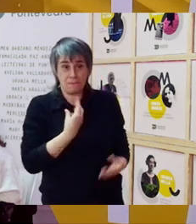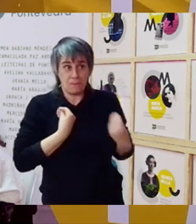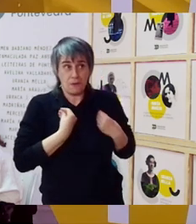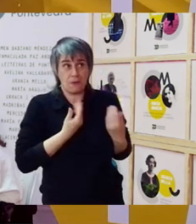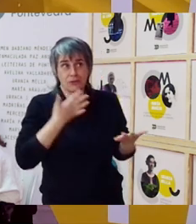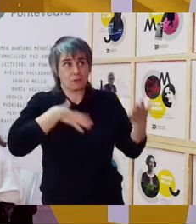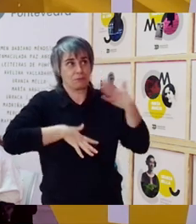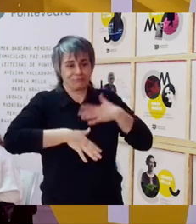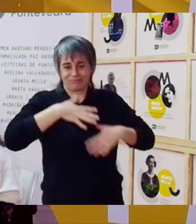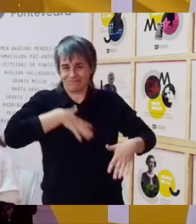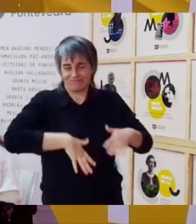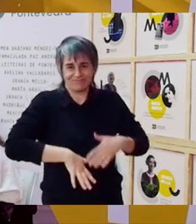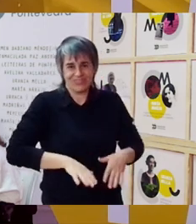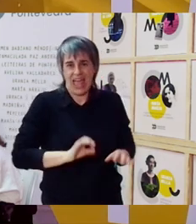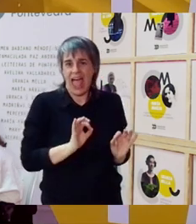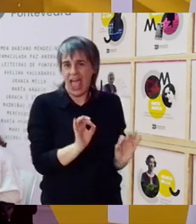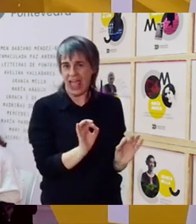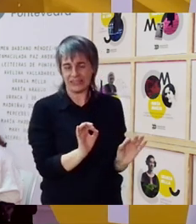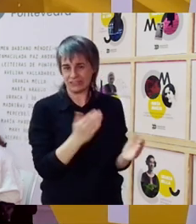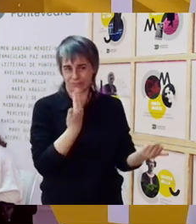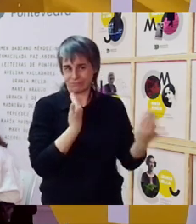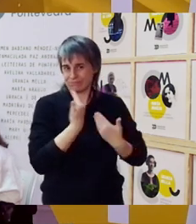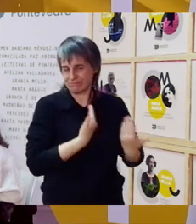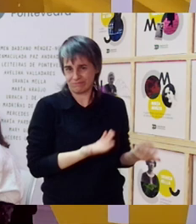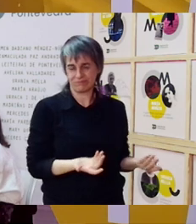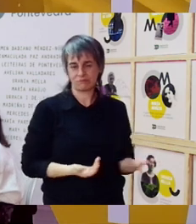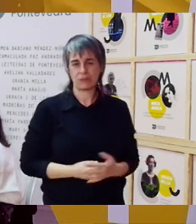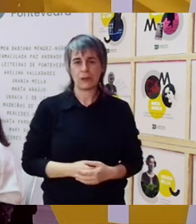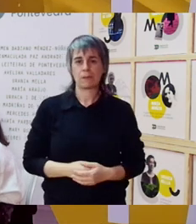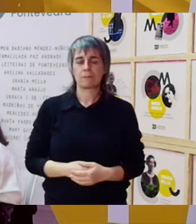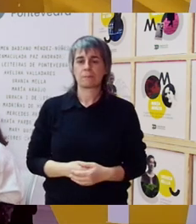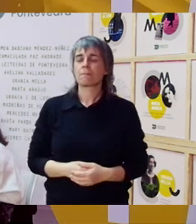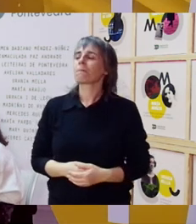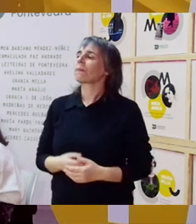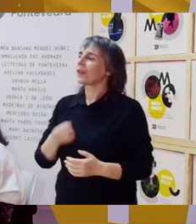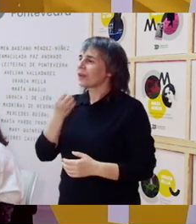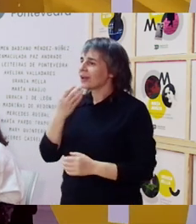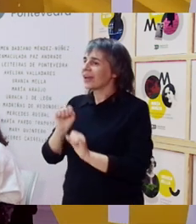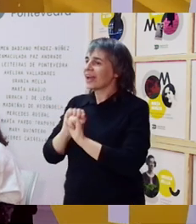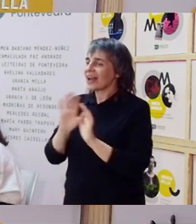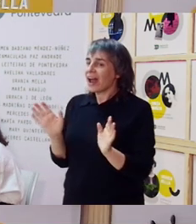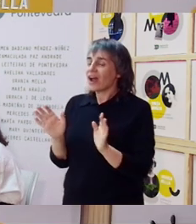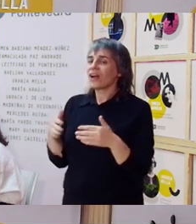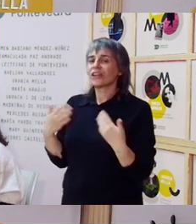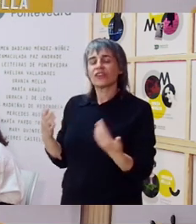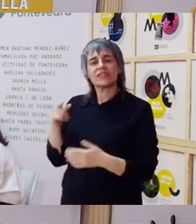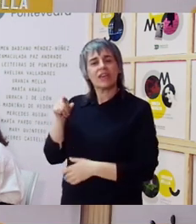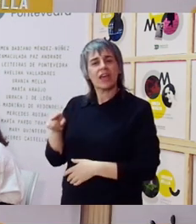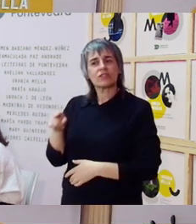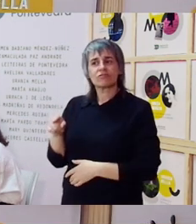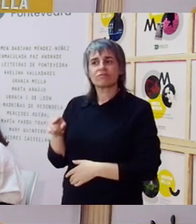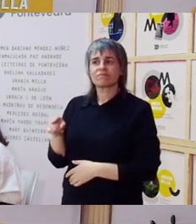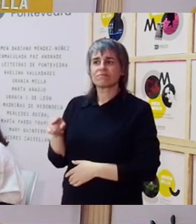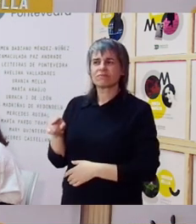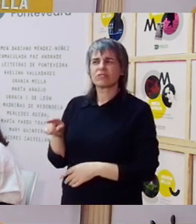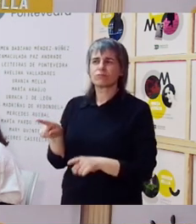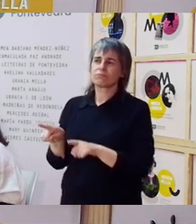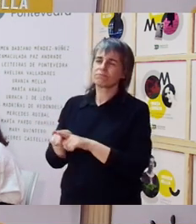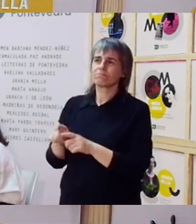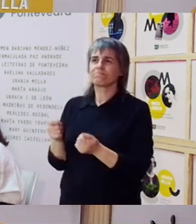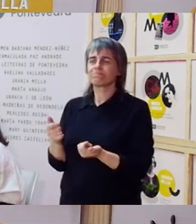o somatizas totalmente, é parte de ti. E, bueno, claro, logo iso igual non casaba moito cos